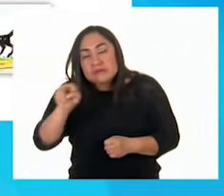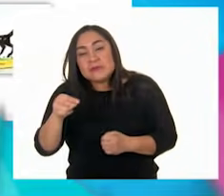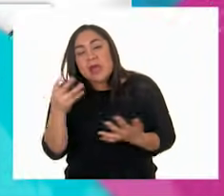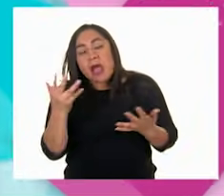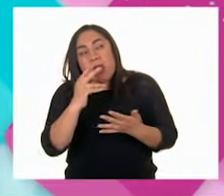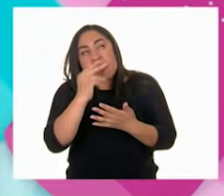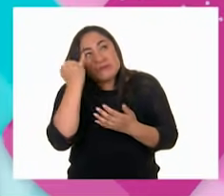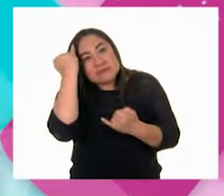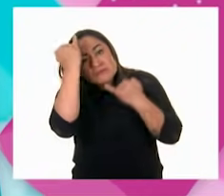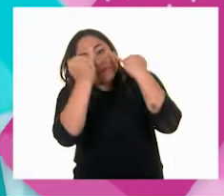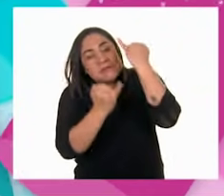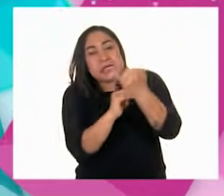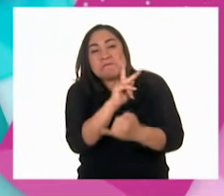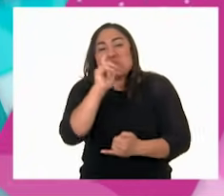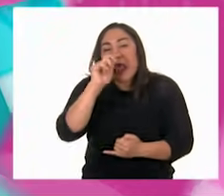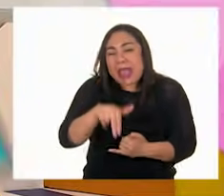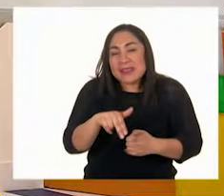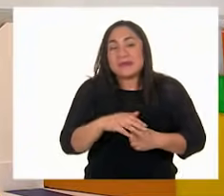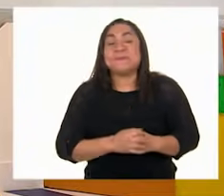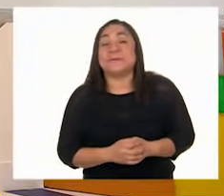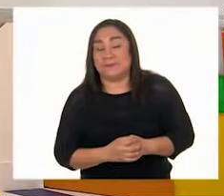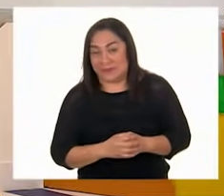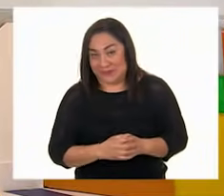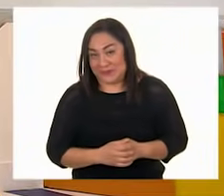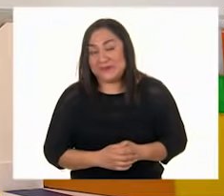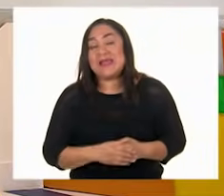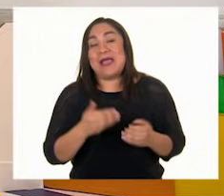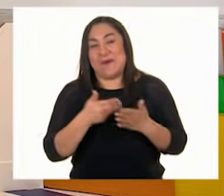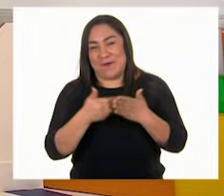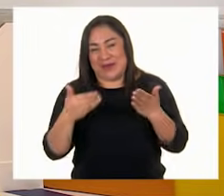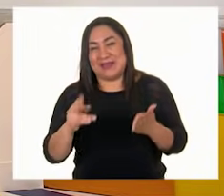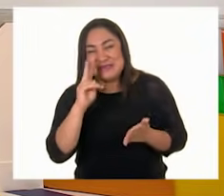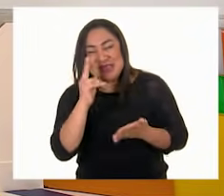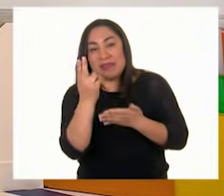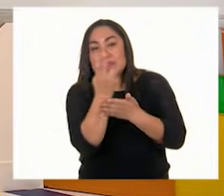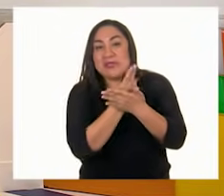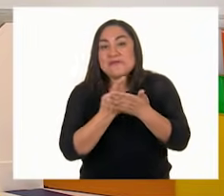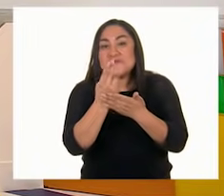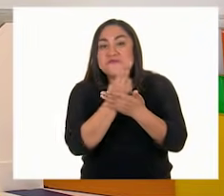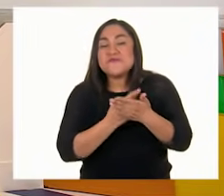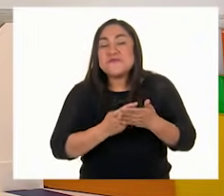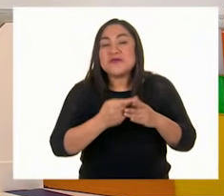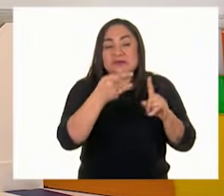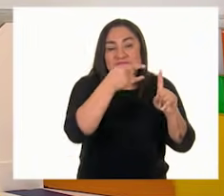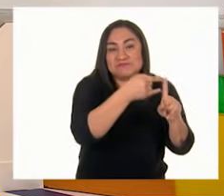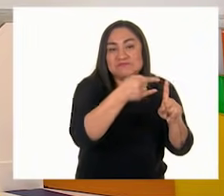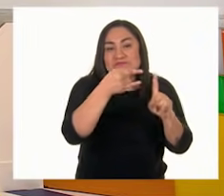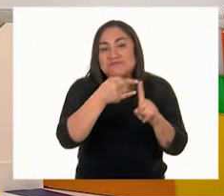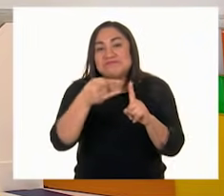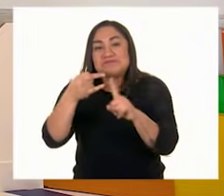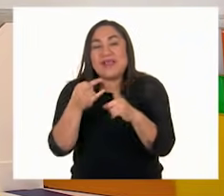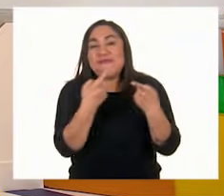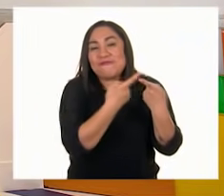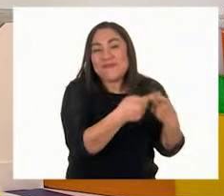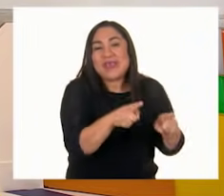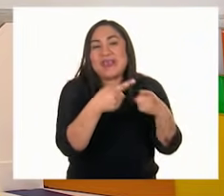planes. Y te das cuenta que ahí él tiene el dibujo de todos los lobos, ¿no? Y va describiendo porque